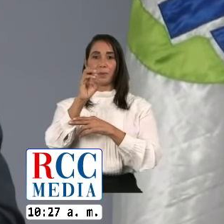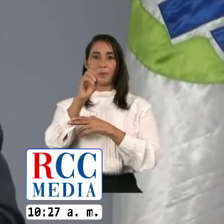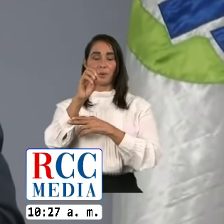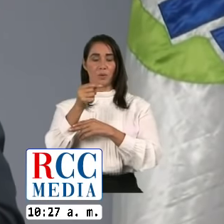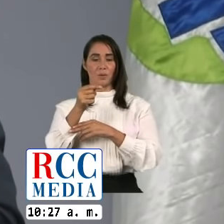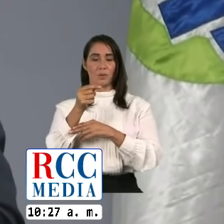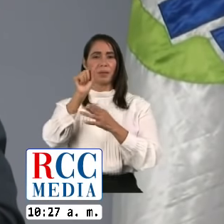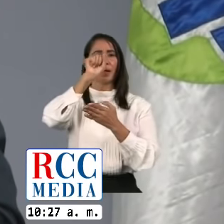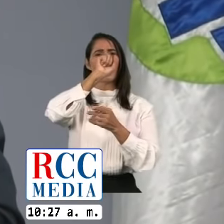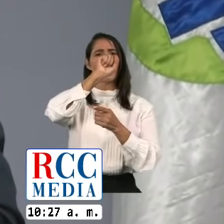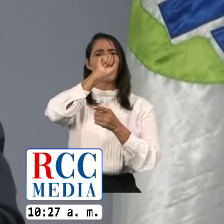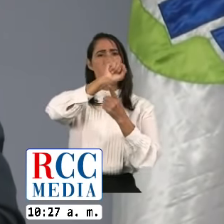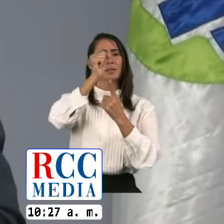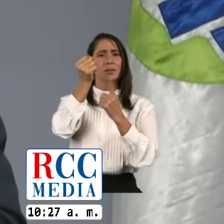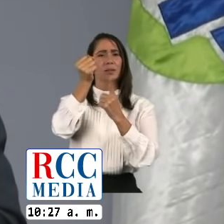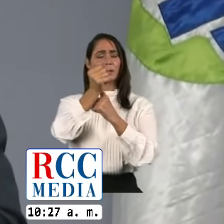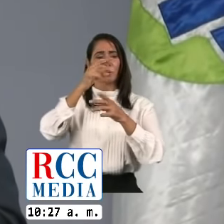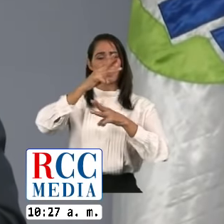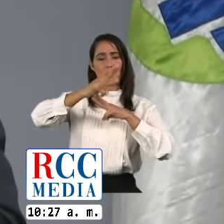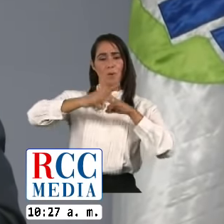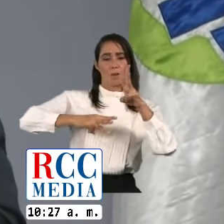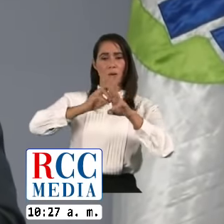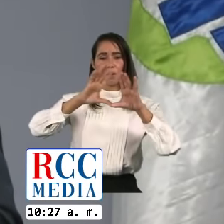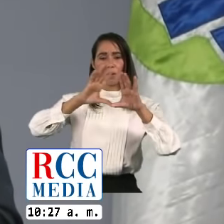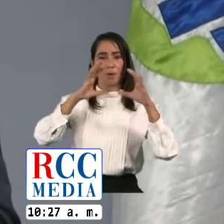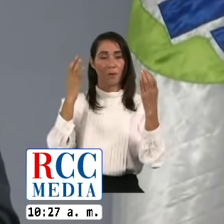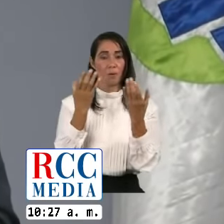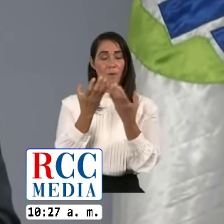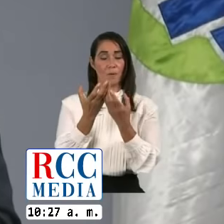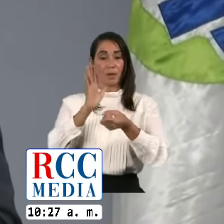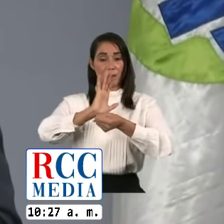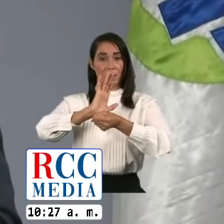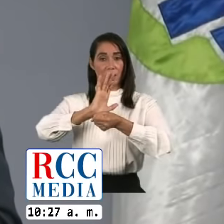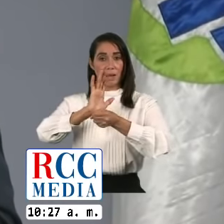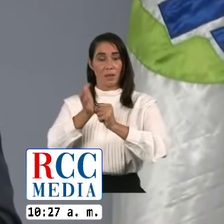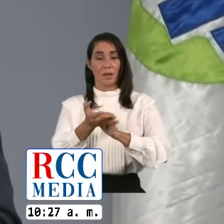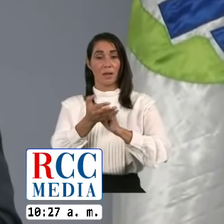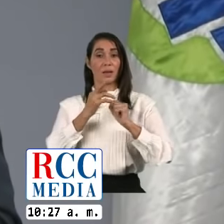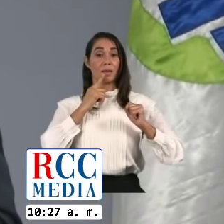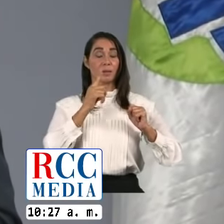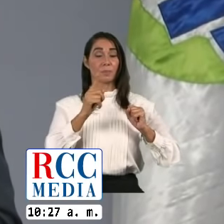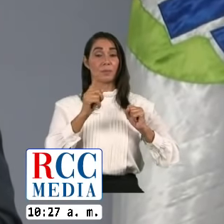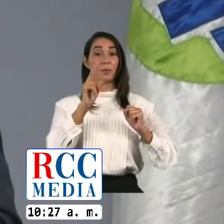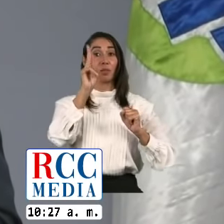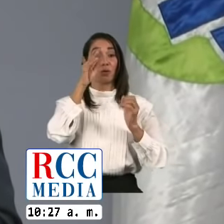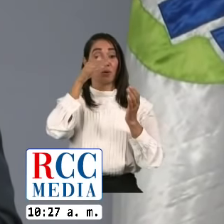La situación global del COVID-19 han reportado